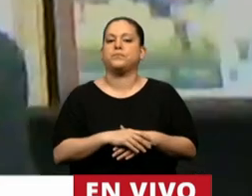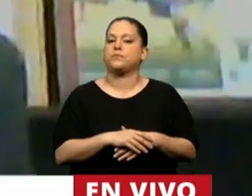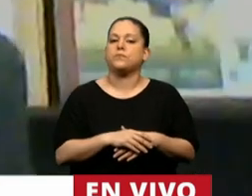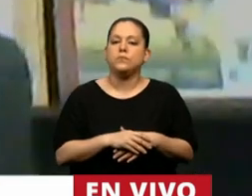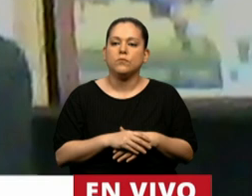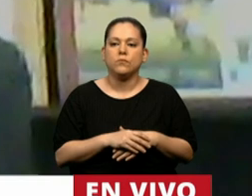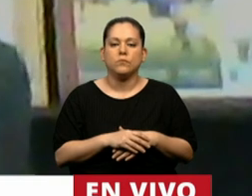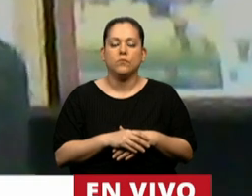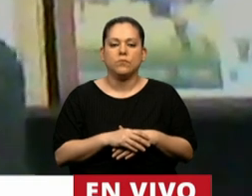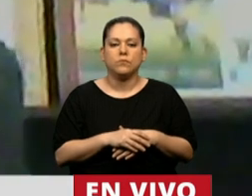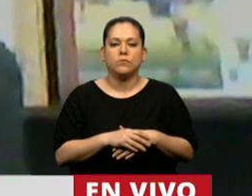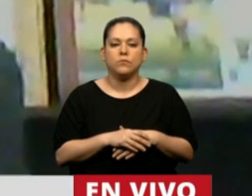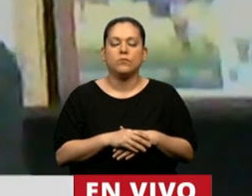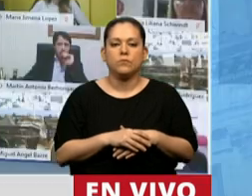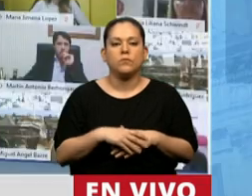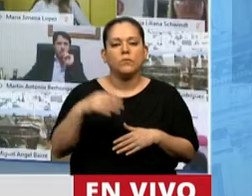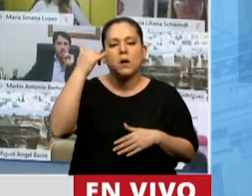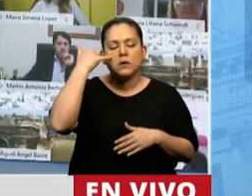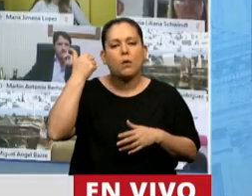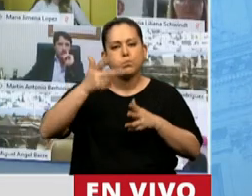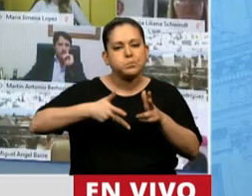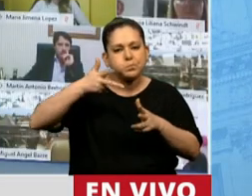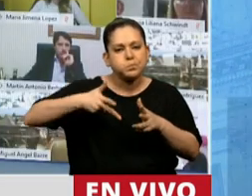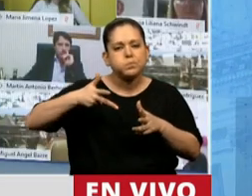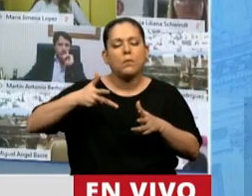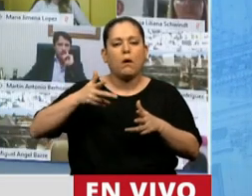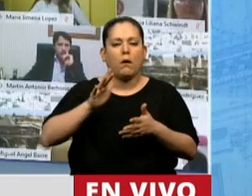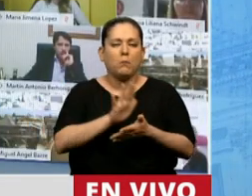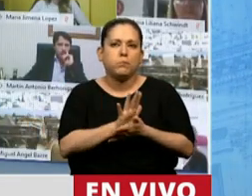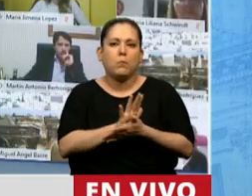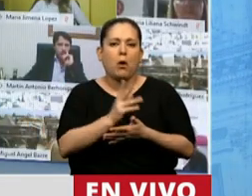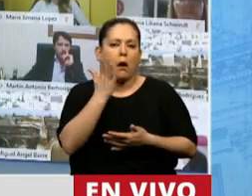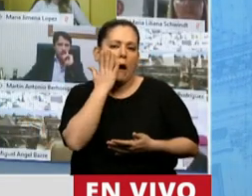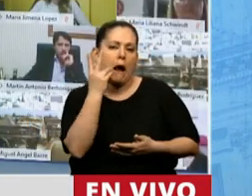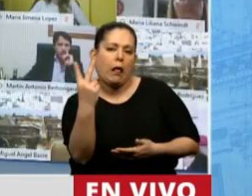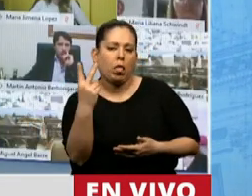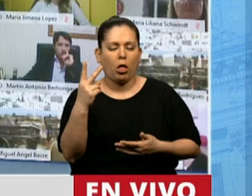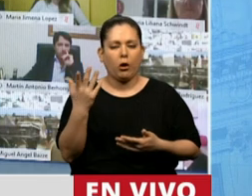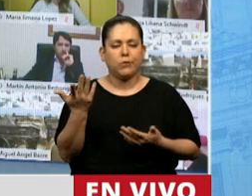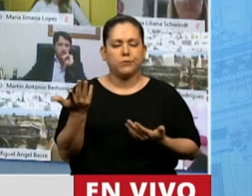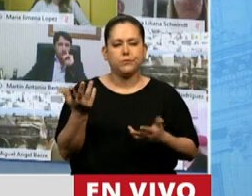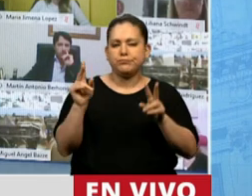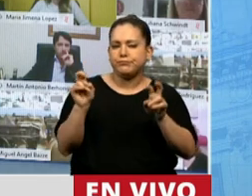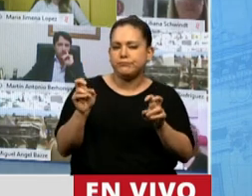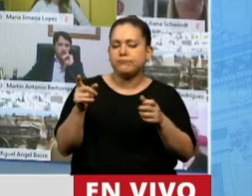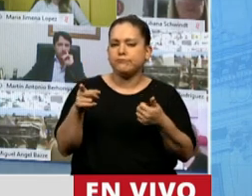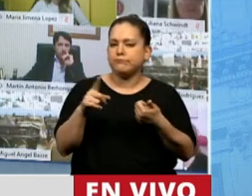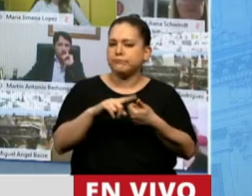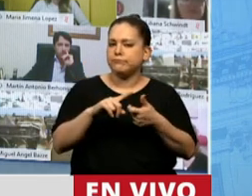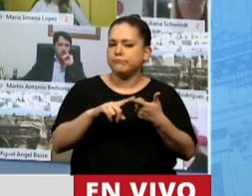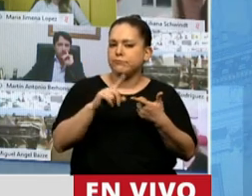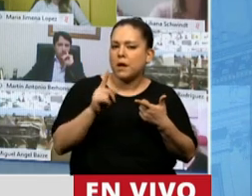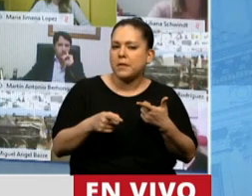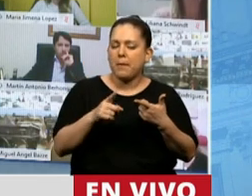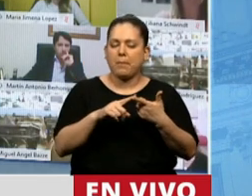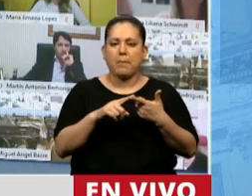presidenta se hablando de hipocresía en la ratificación